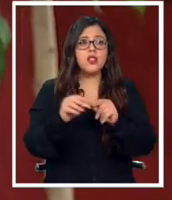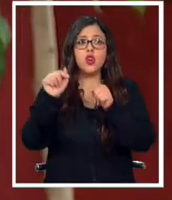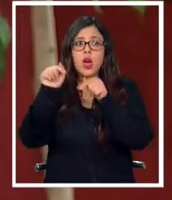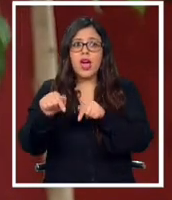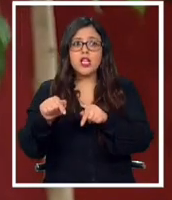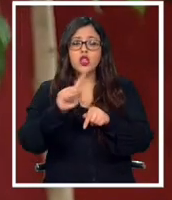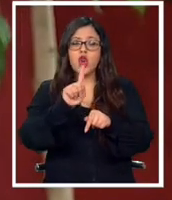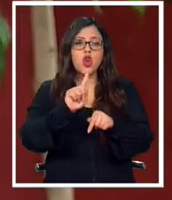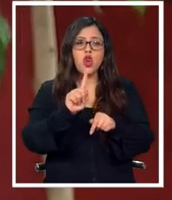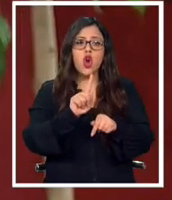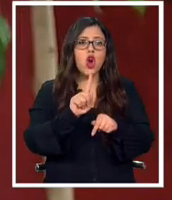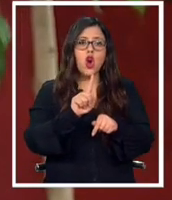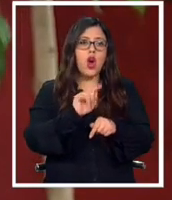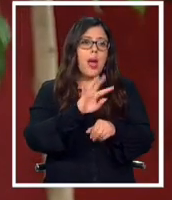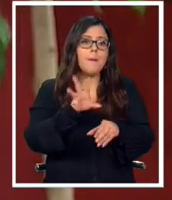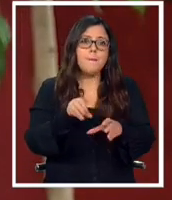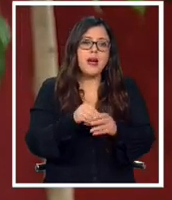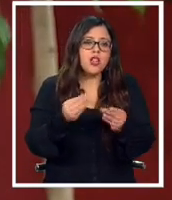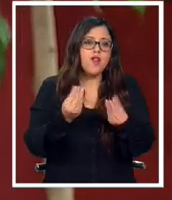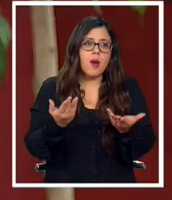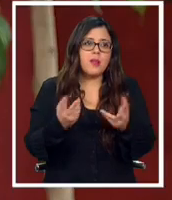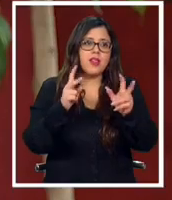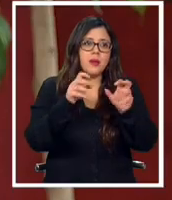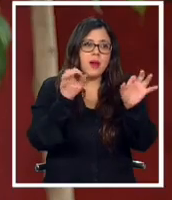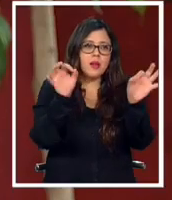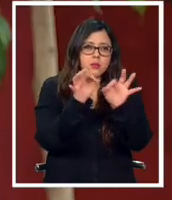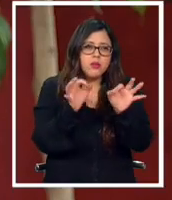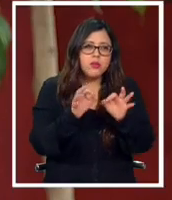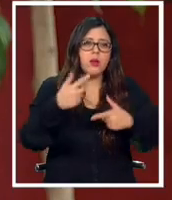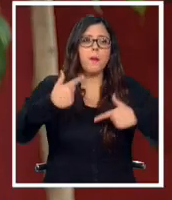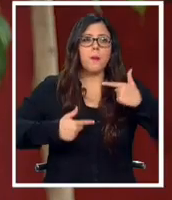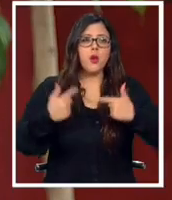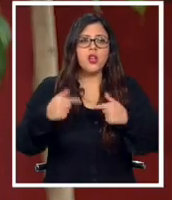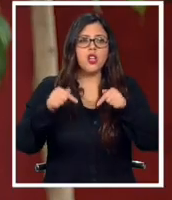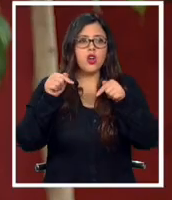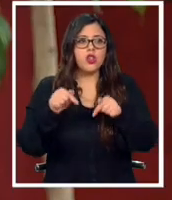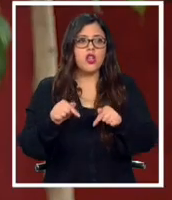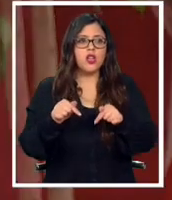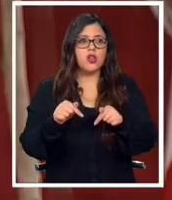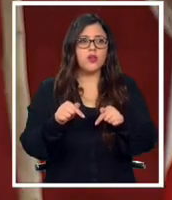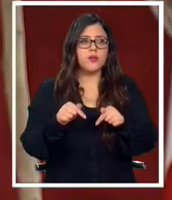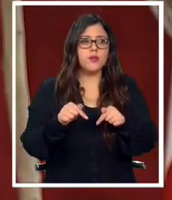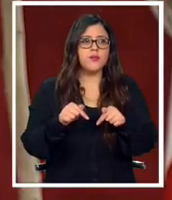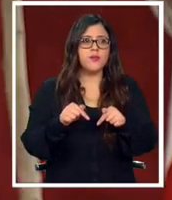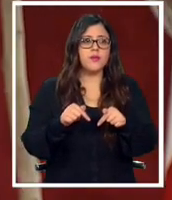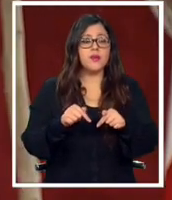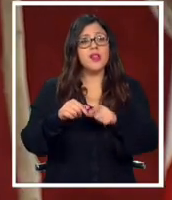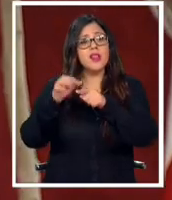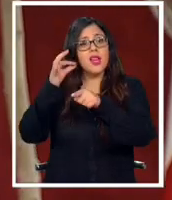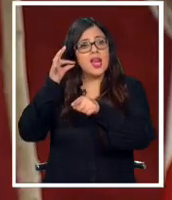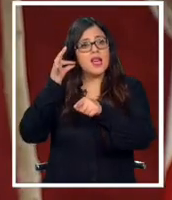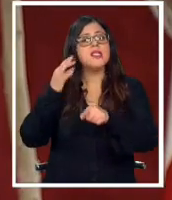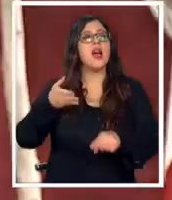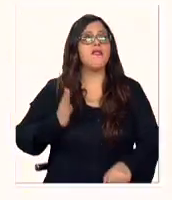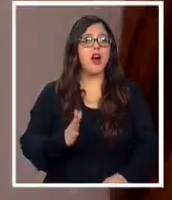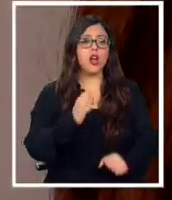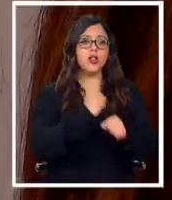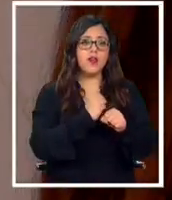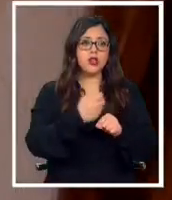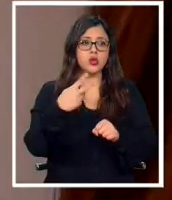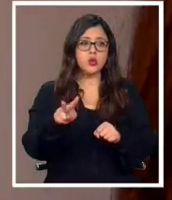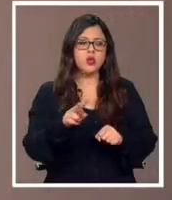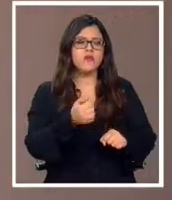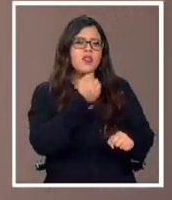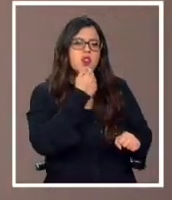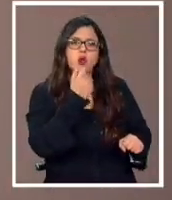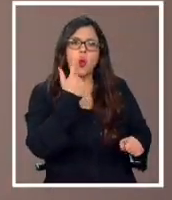parte obviamente de la definición política que esto se personalizará ella continúa con sus funciones cuál